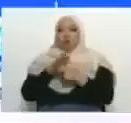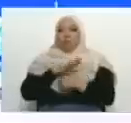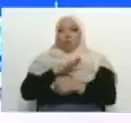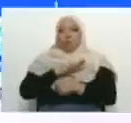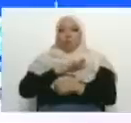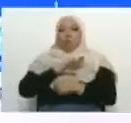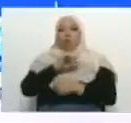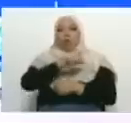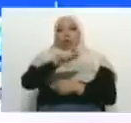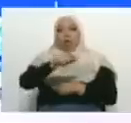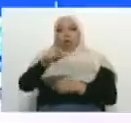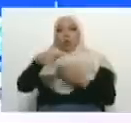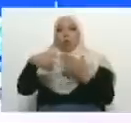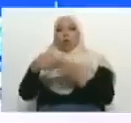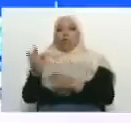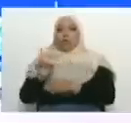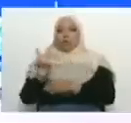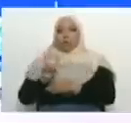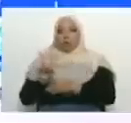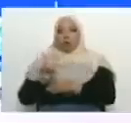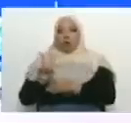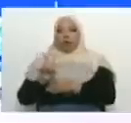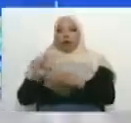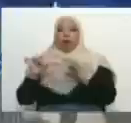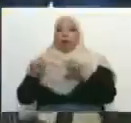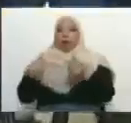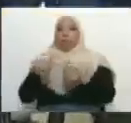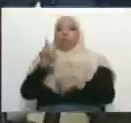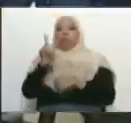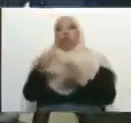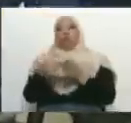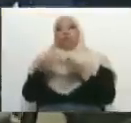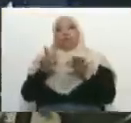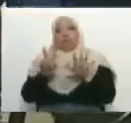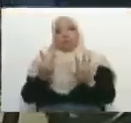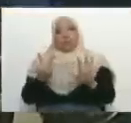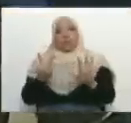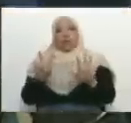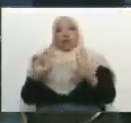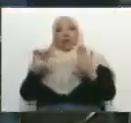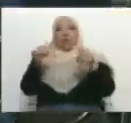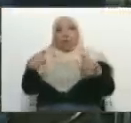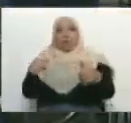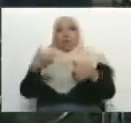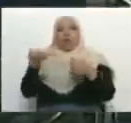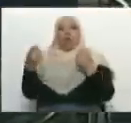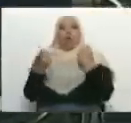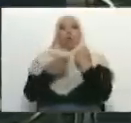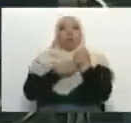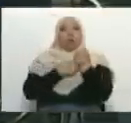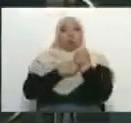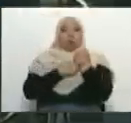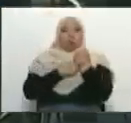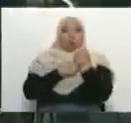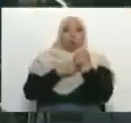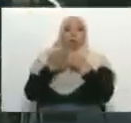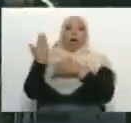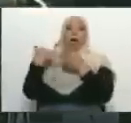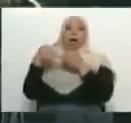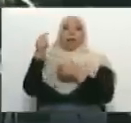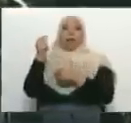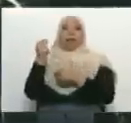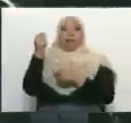y de las venezolanas, que inició ya en el año 2017, siendo el exdiputado